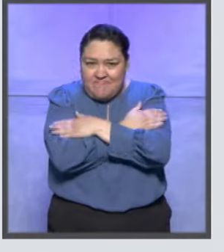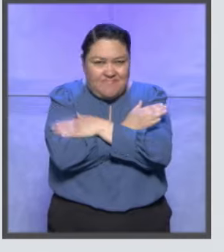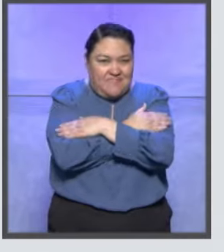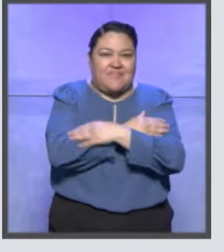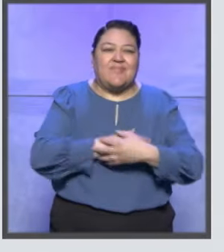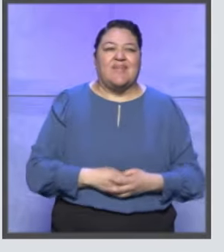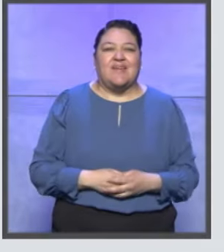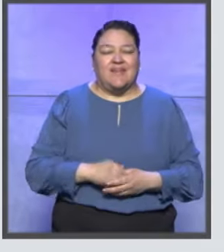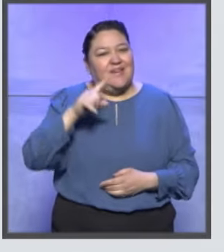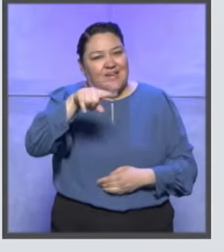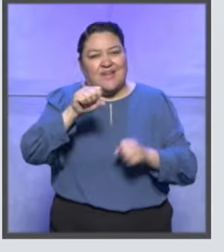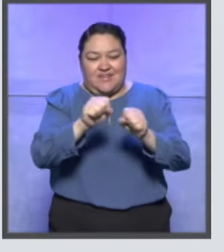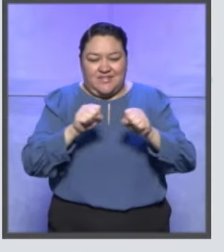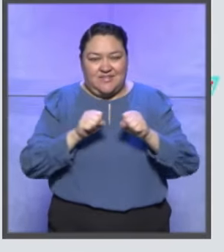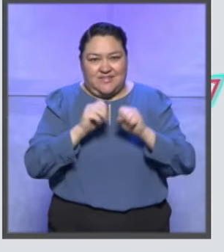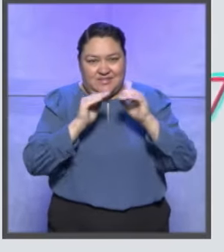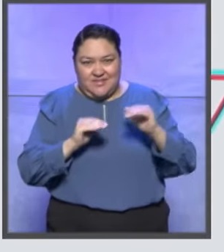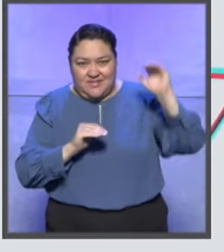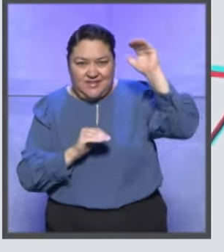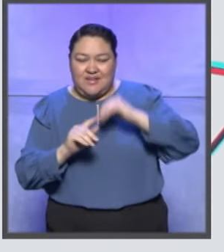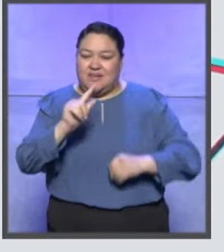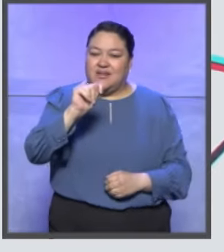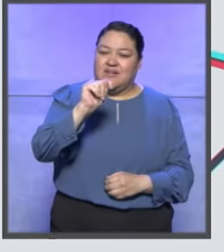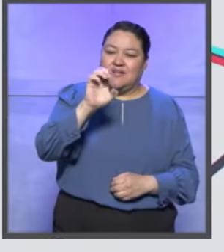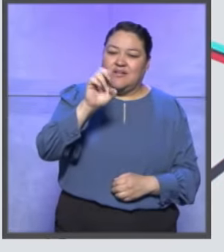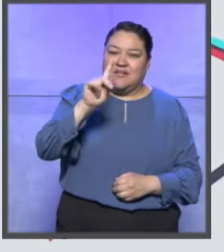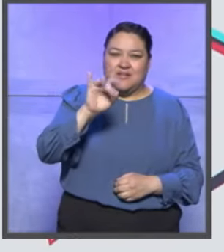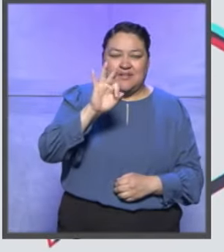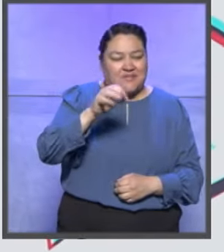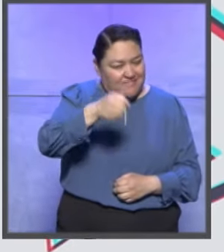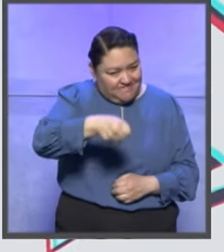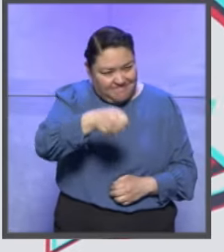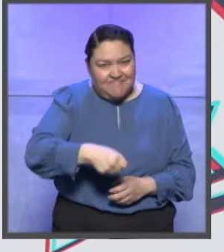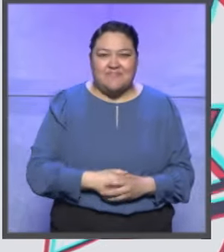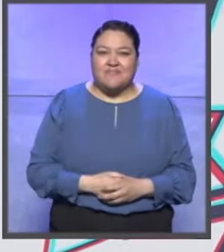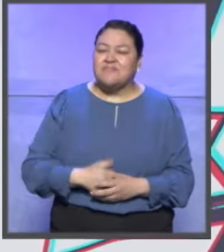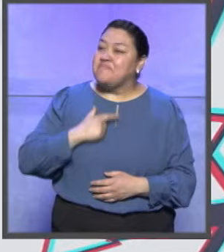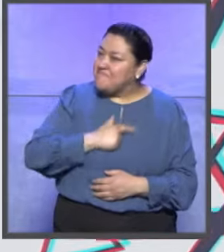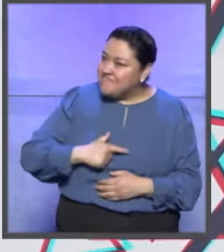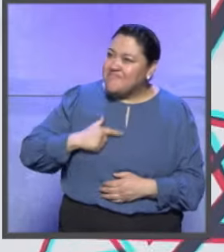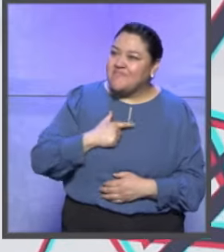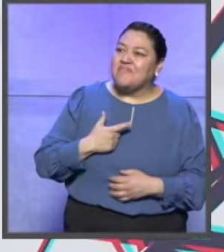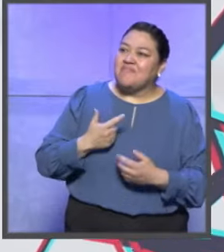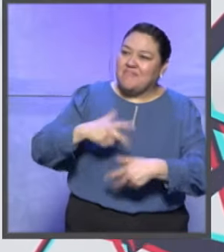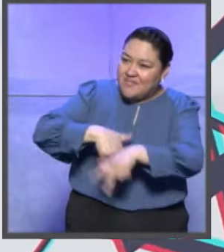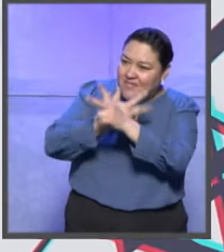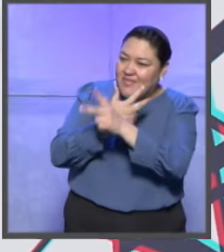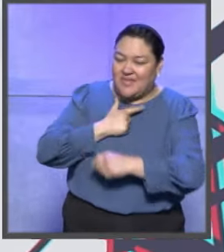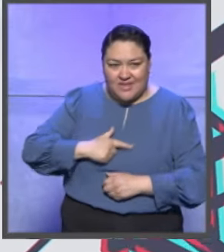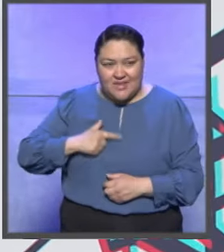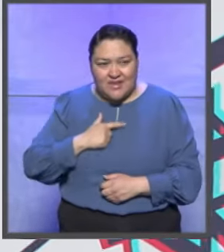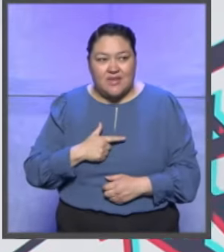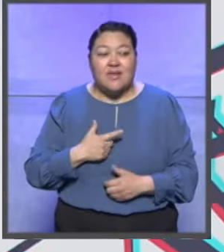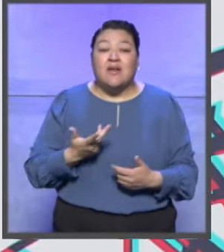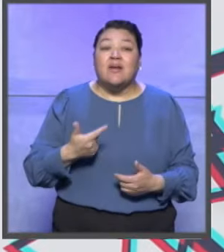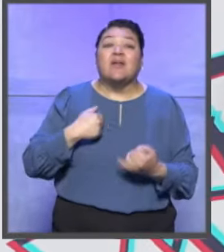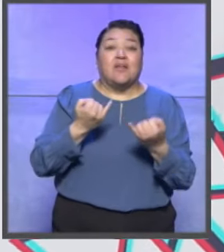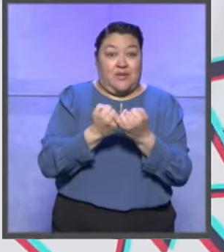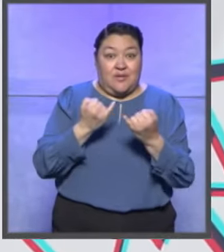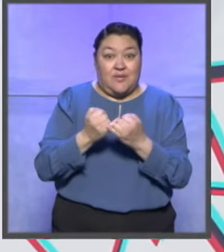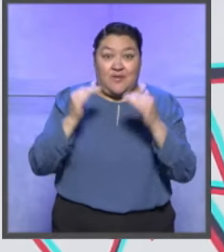hasta allá, hasta la Sala Superior del Tribunal Electoral del Poder Judicial de la Federación. Pues es un honor que nos estés acompañando. Tengo